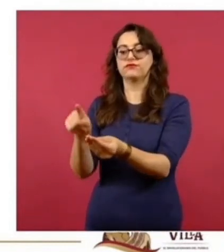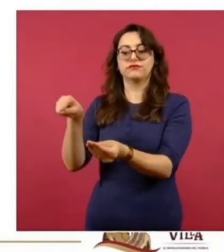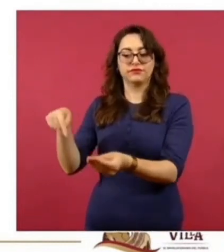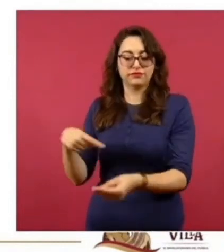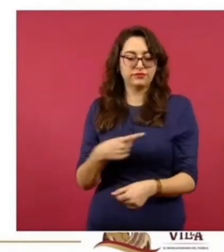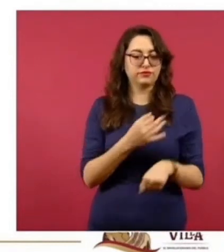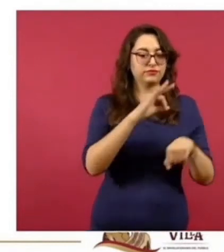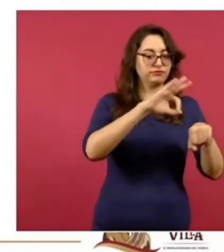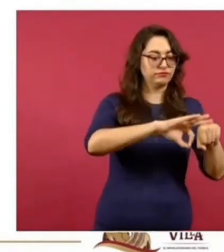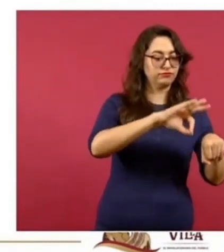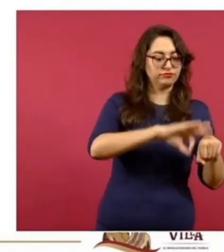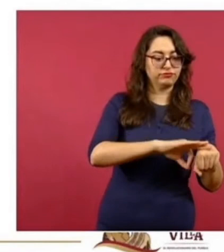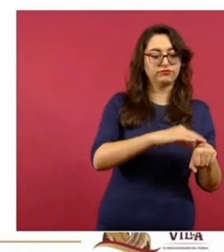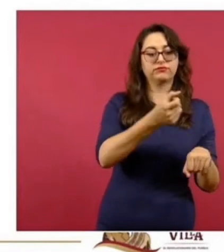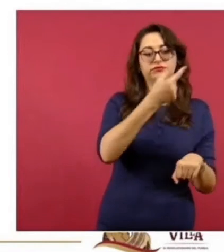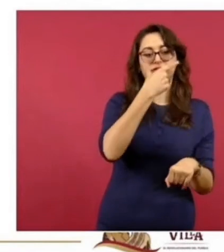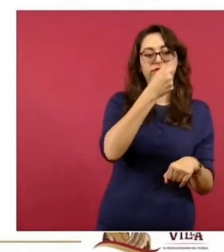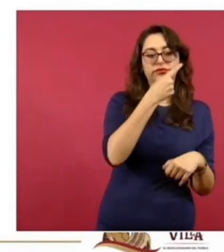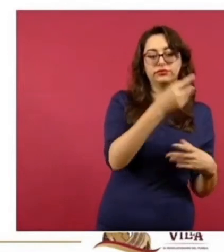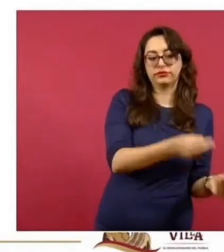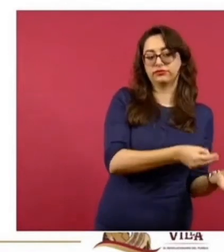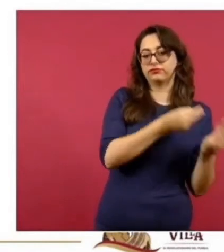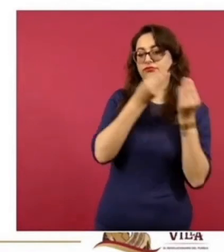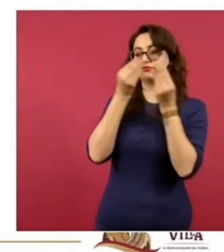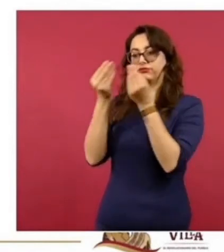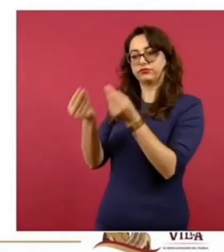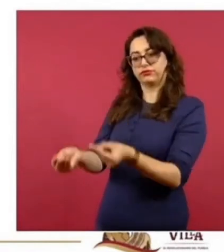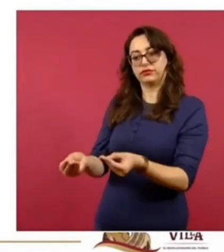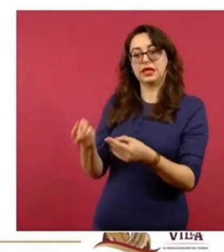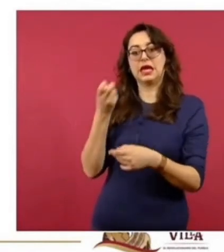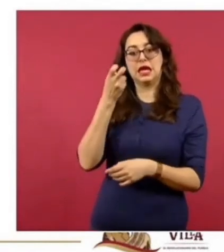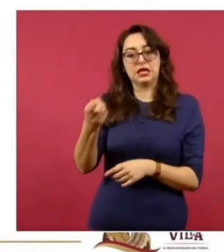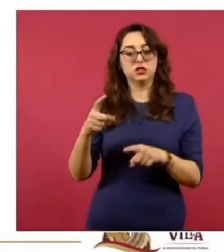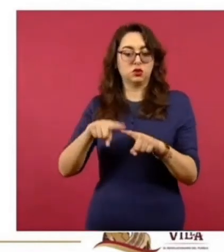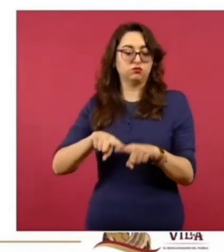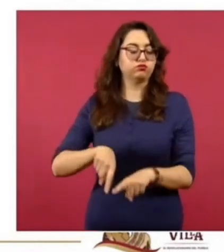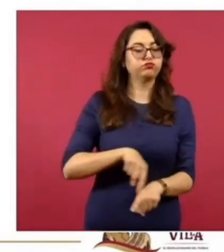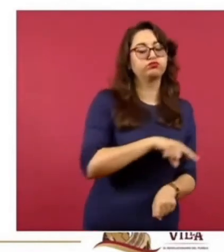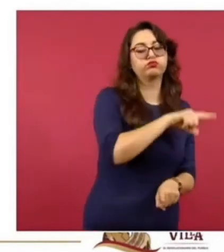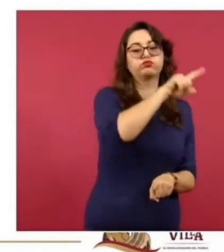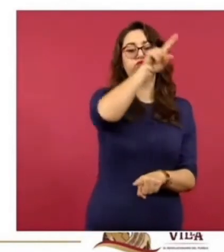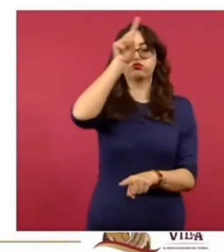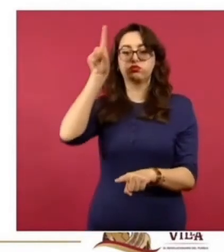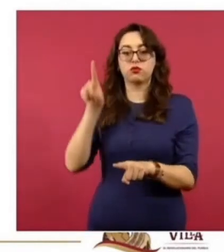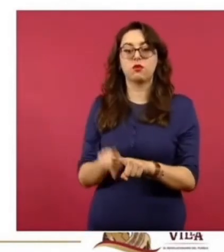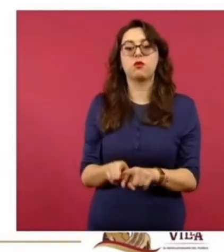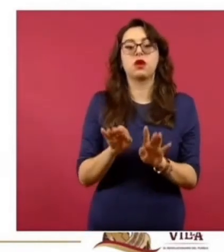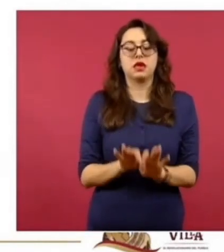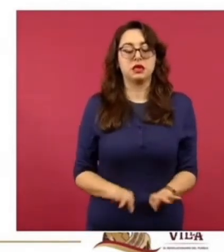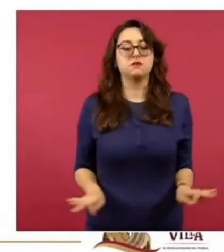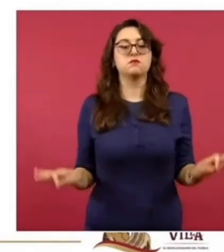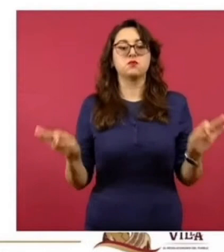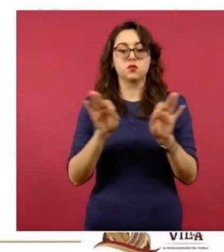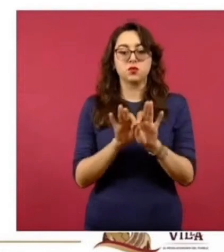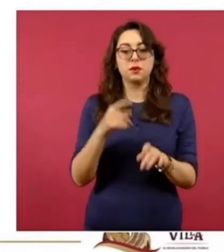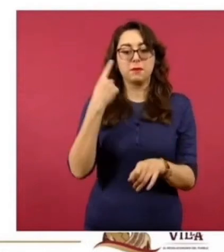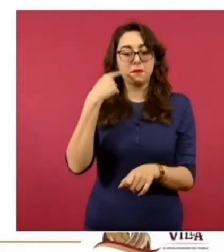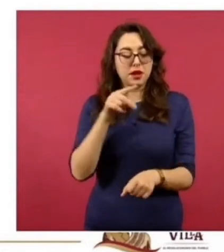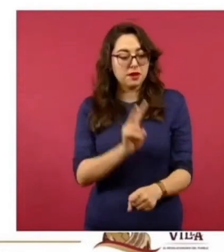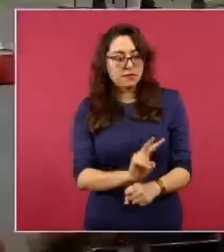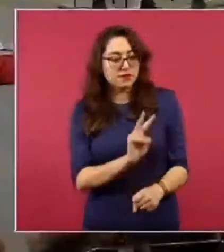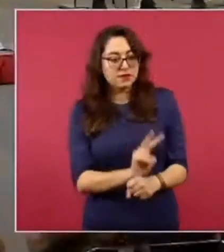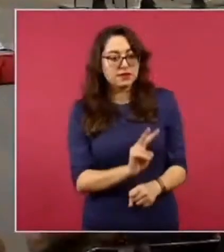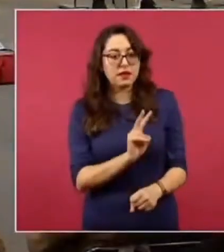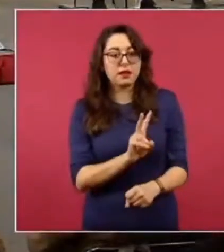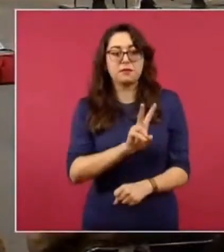y el medicamento es surtido oportunamente. De esa manera aseguramos la trazabilidad del abasto de los medicamentos.